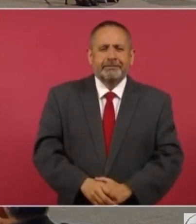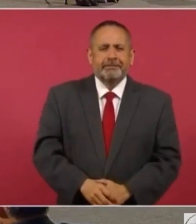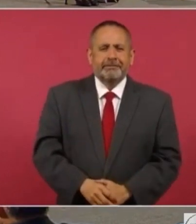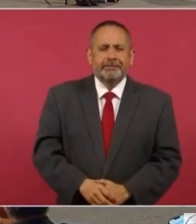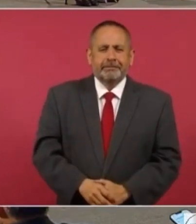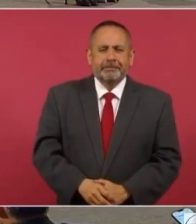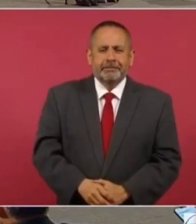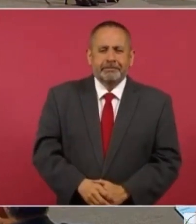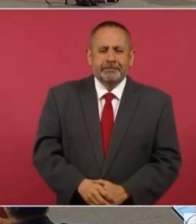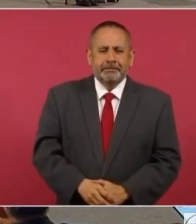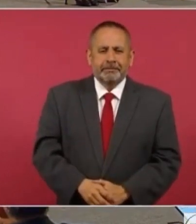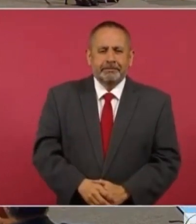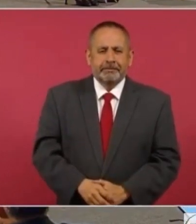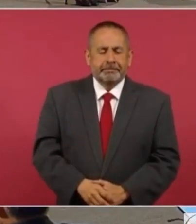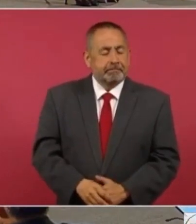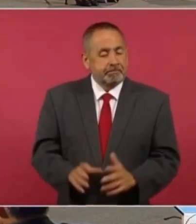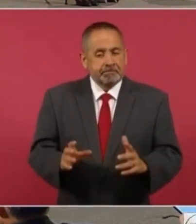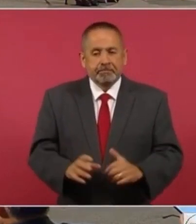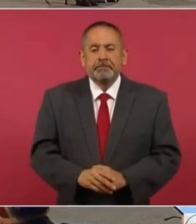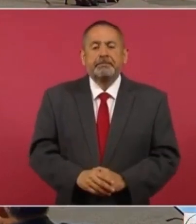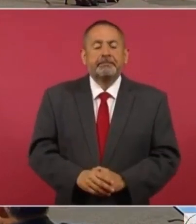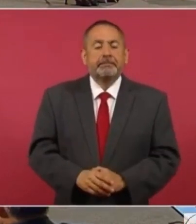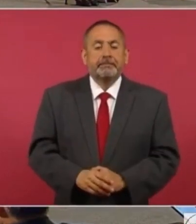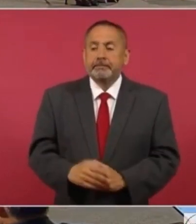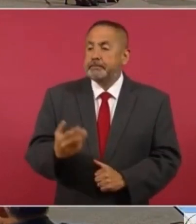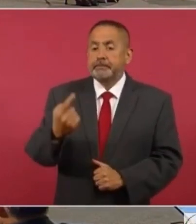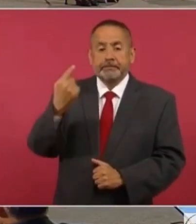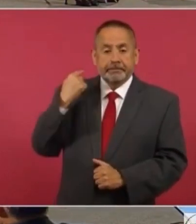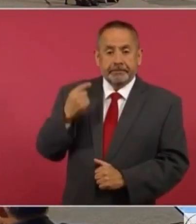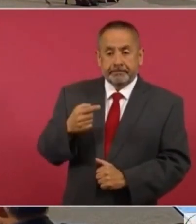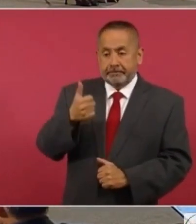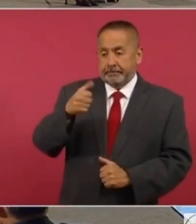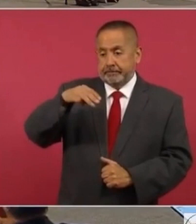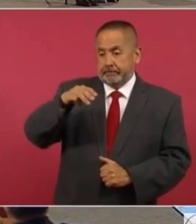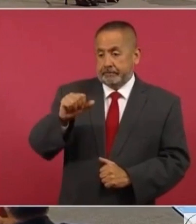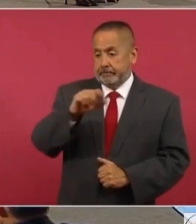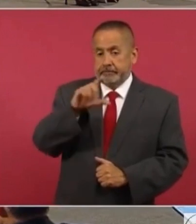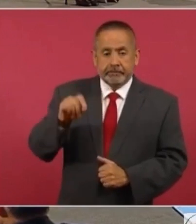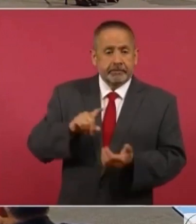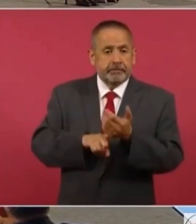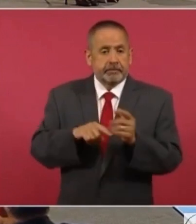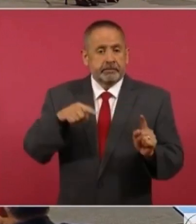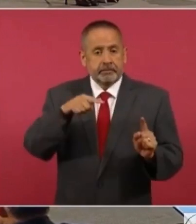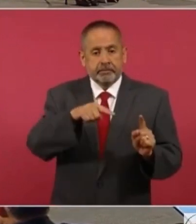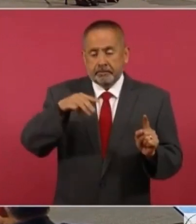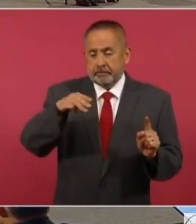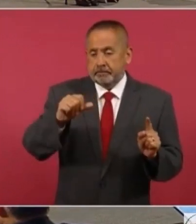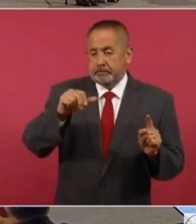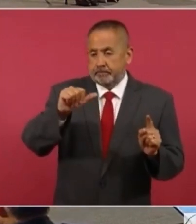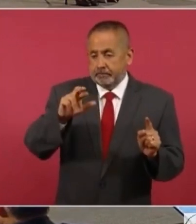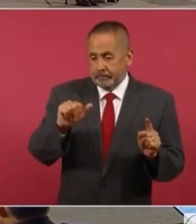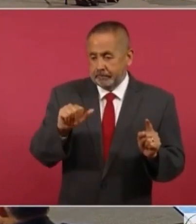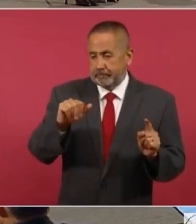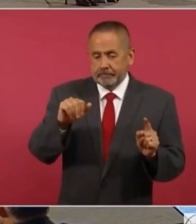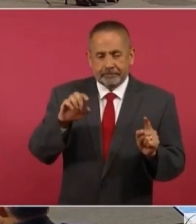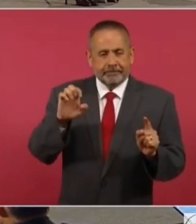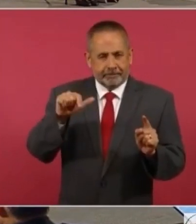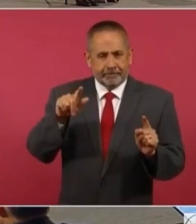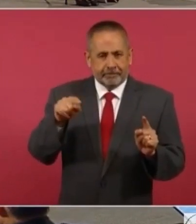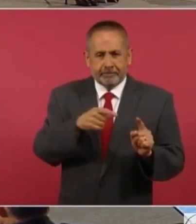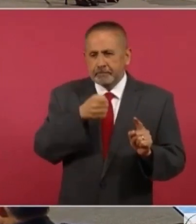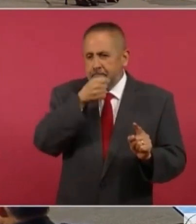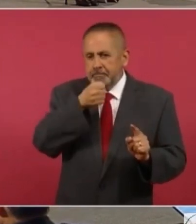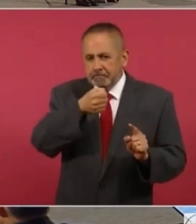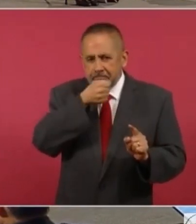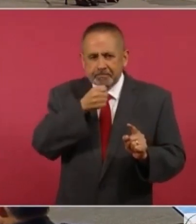Bueno, el pasado 6 de marzo, María Elena Morera fue entrevistada por Carlos Loret de Mola en